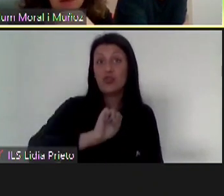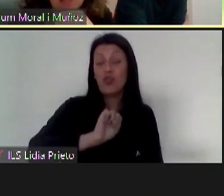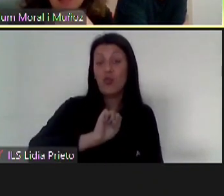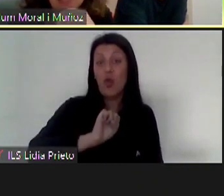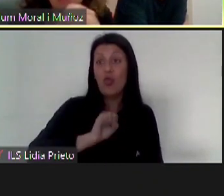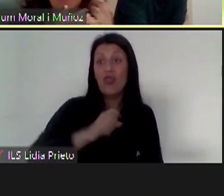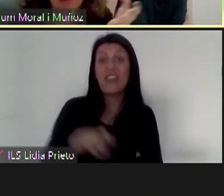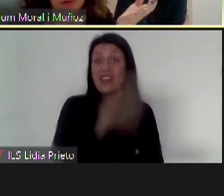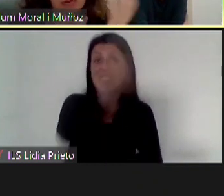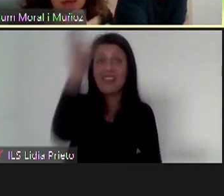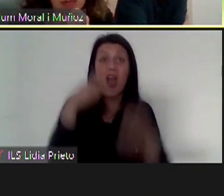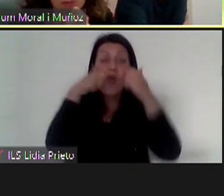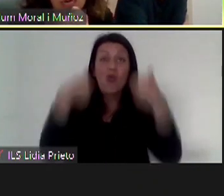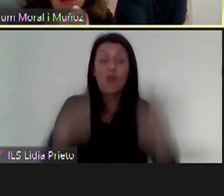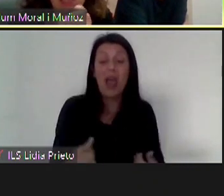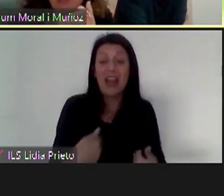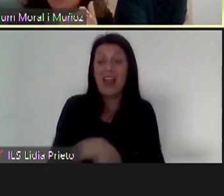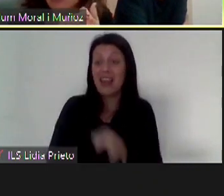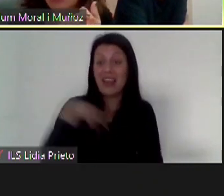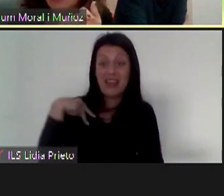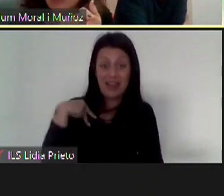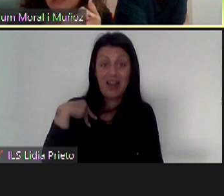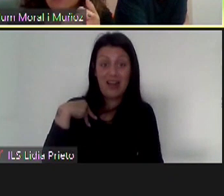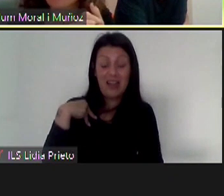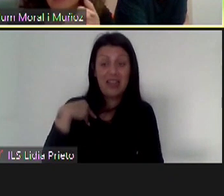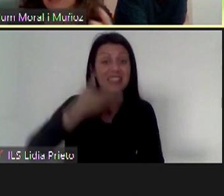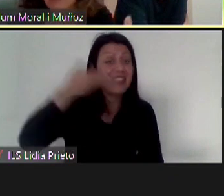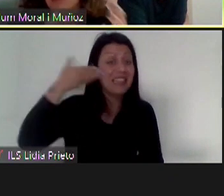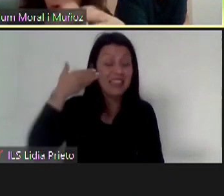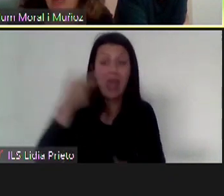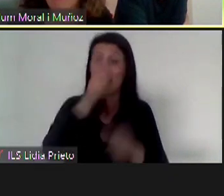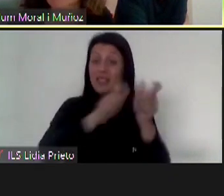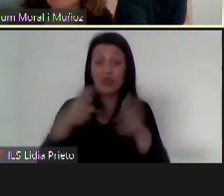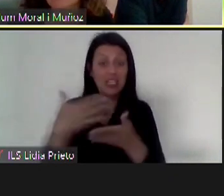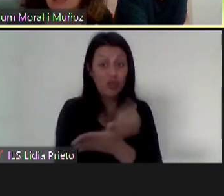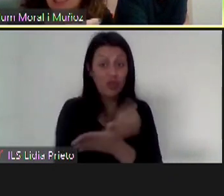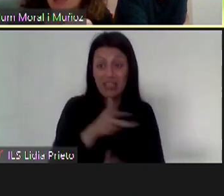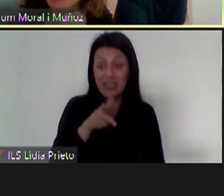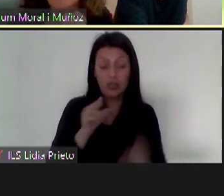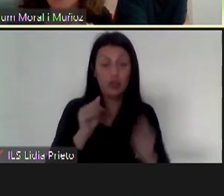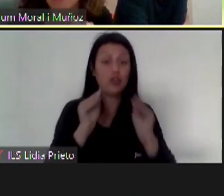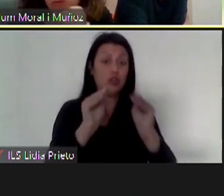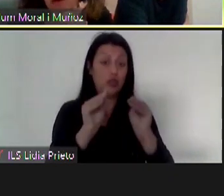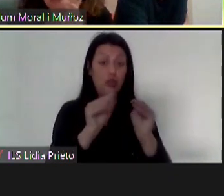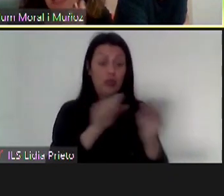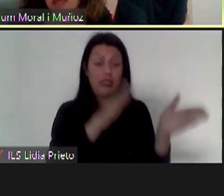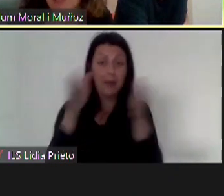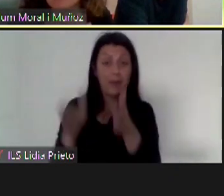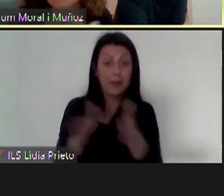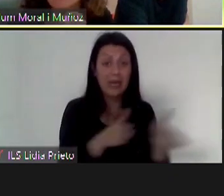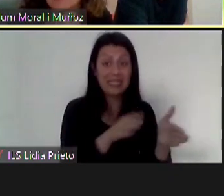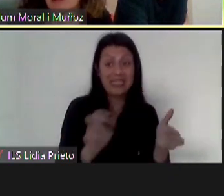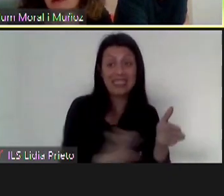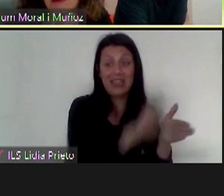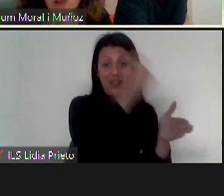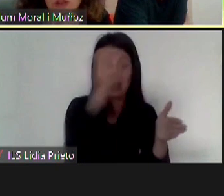humana y que se debe proporcionar plena dignidad a todas las personas. Entonces, seríamos una parte de esa diversidad, pero de forma